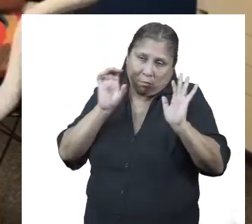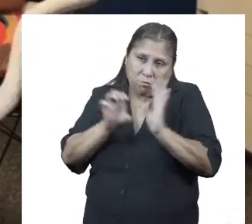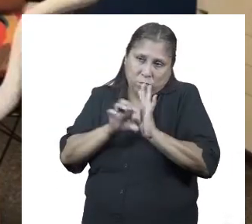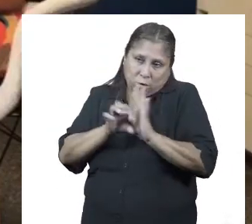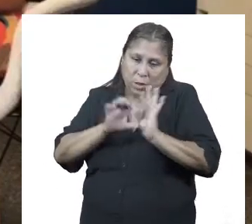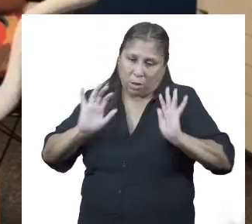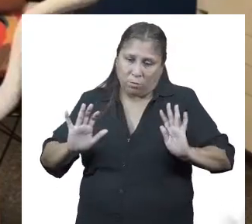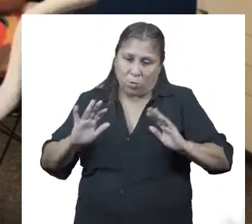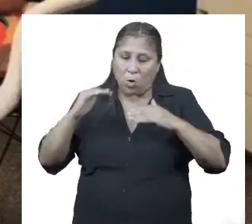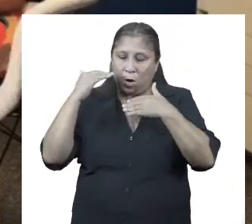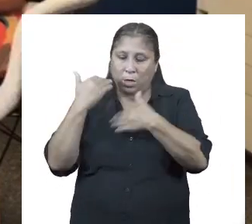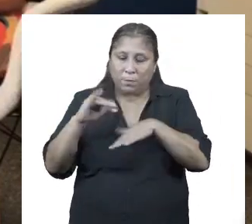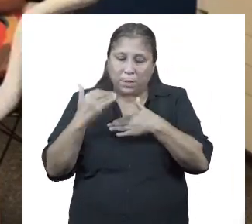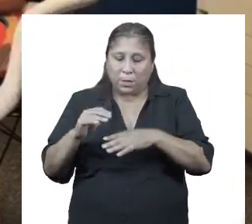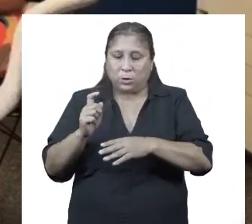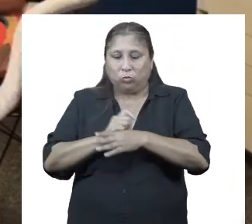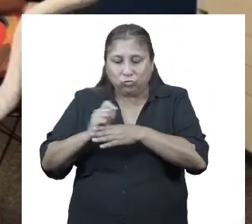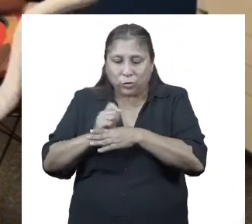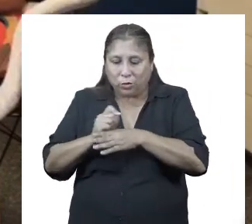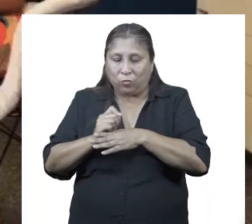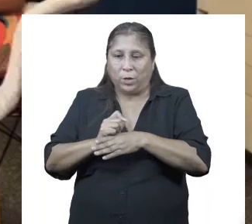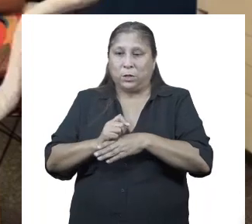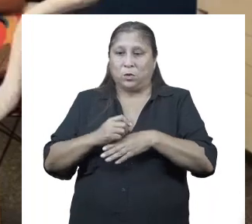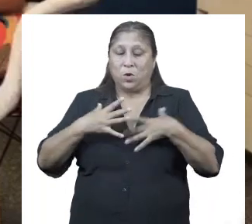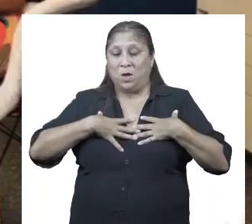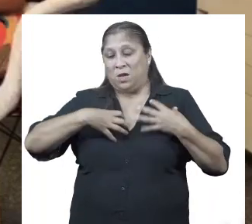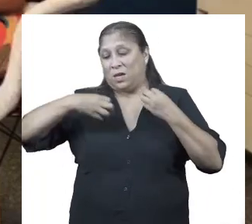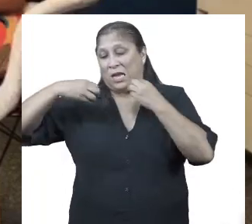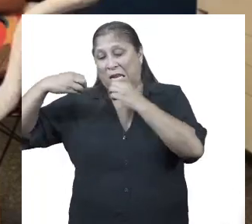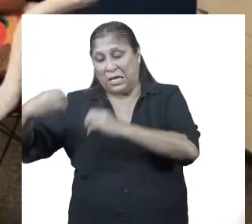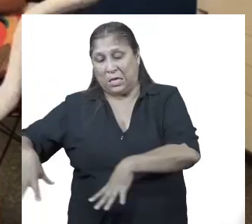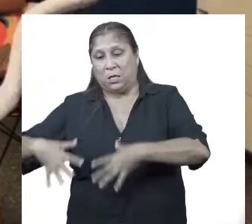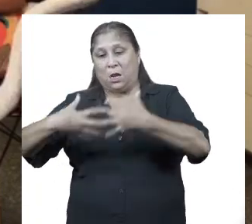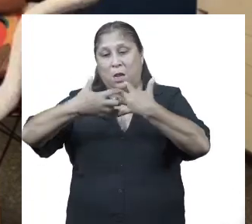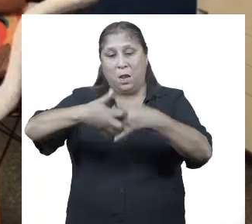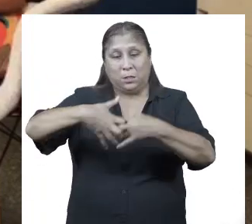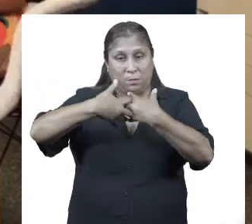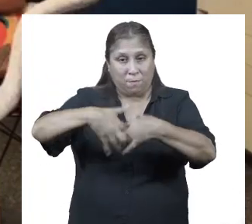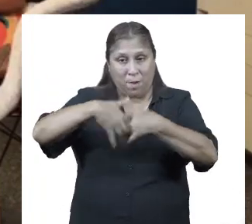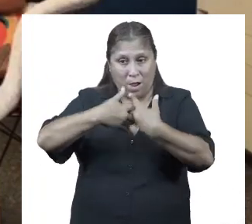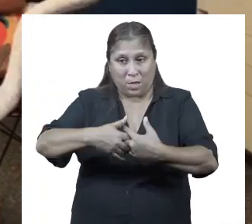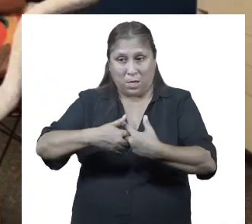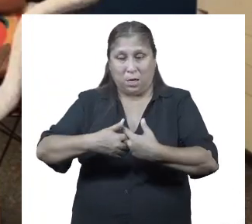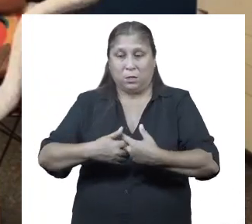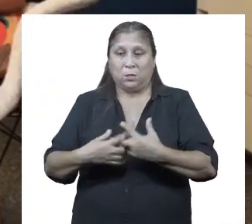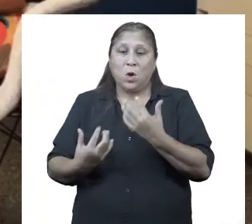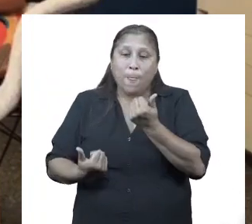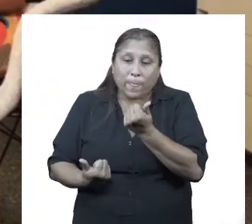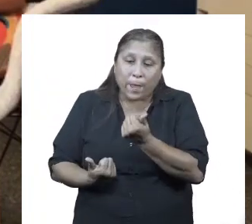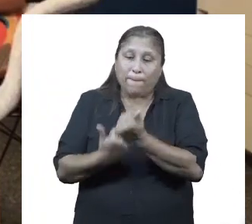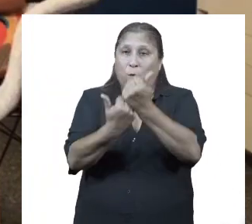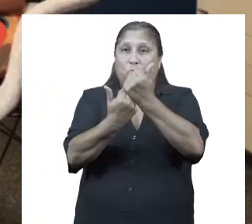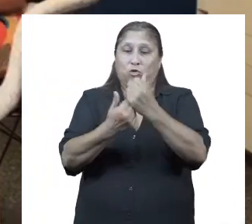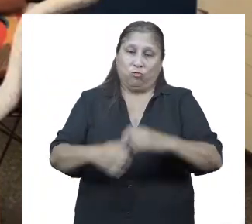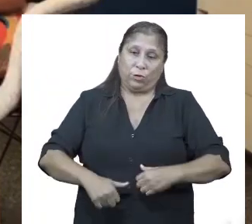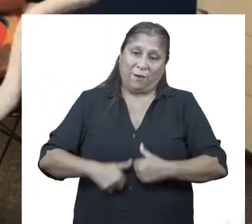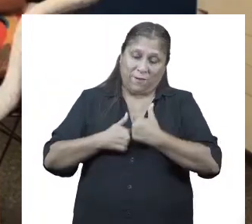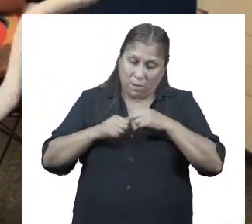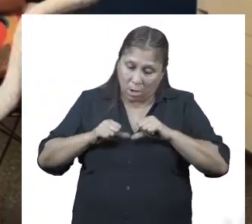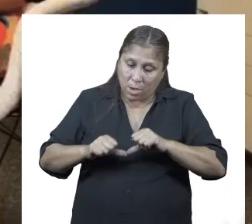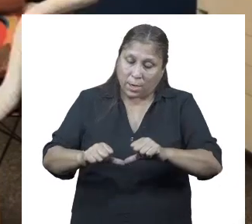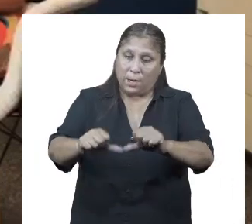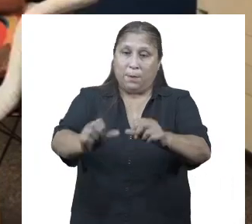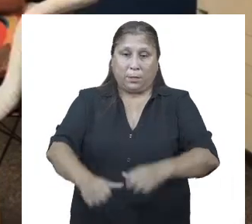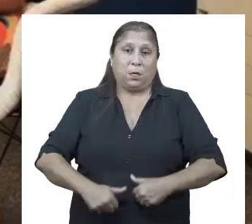los supuestos de limitación de esfuerzo terapéutico, que le retiren las máquinas o las medidas de soporte vital que